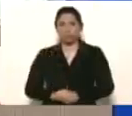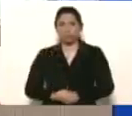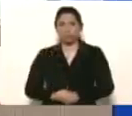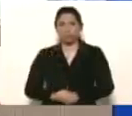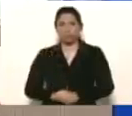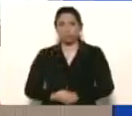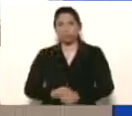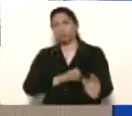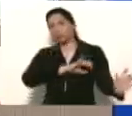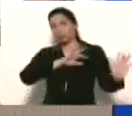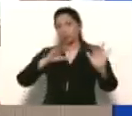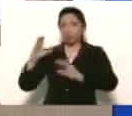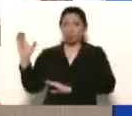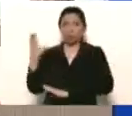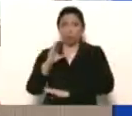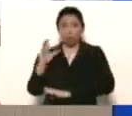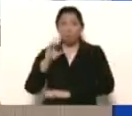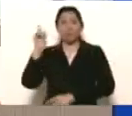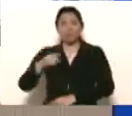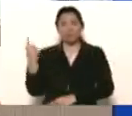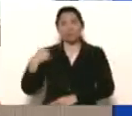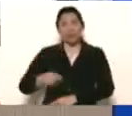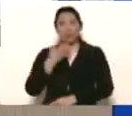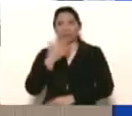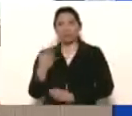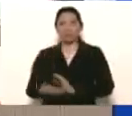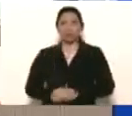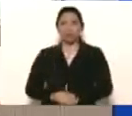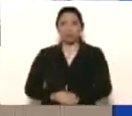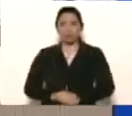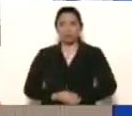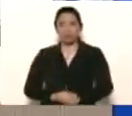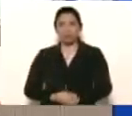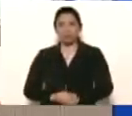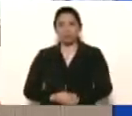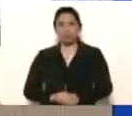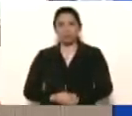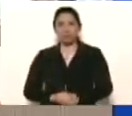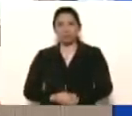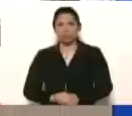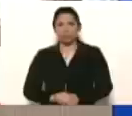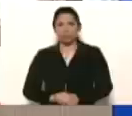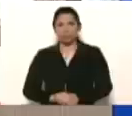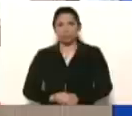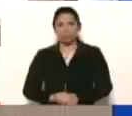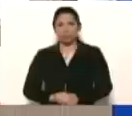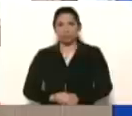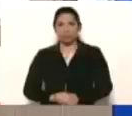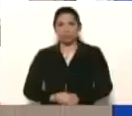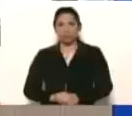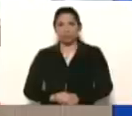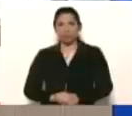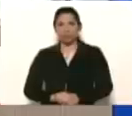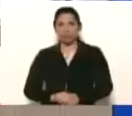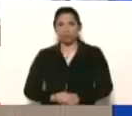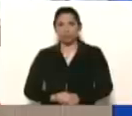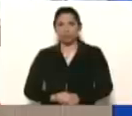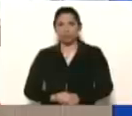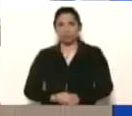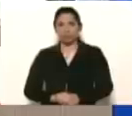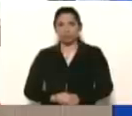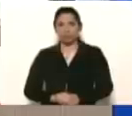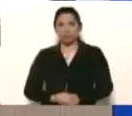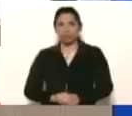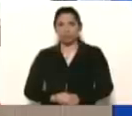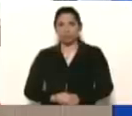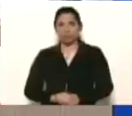que regresan de colombia que también tiene una situación gravísima de infección con un subregistro de pacientes reportados con un